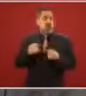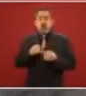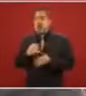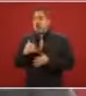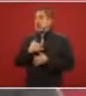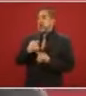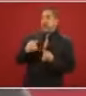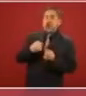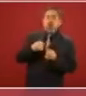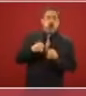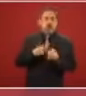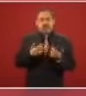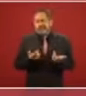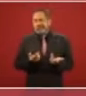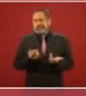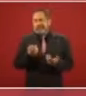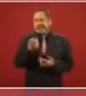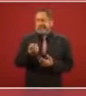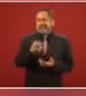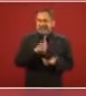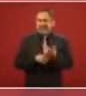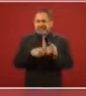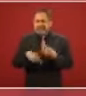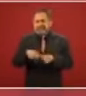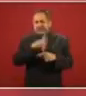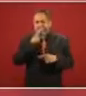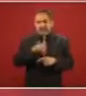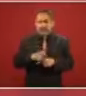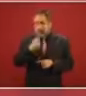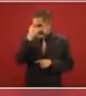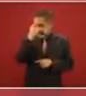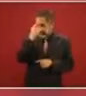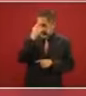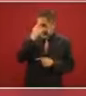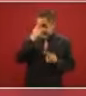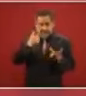el predominio de lo material.